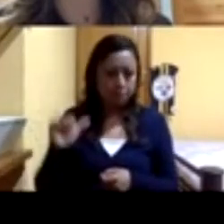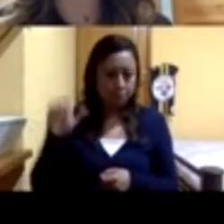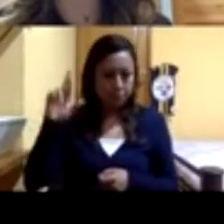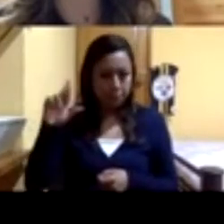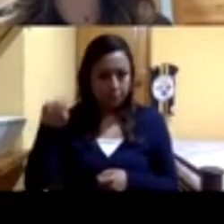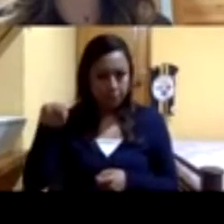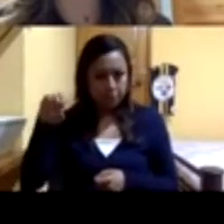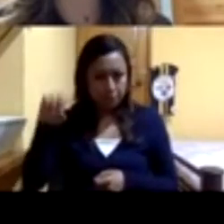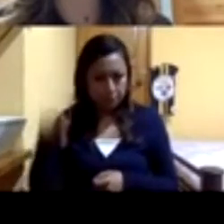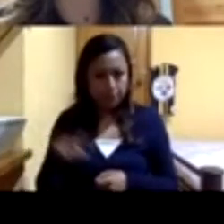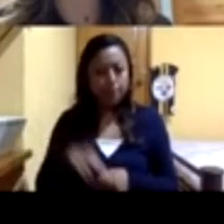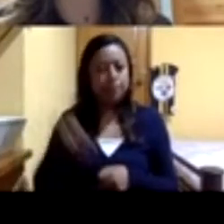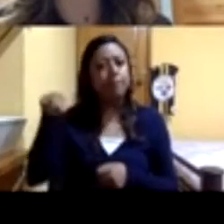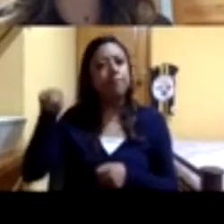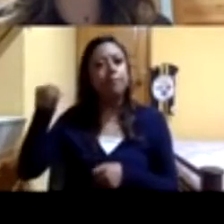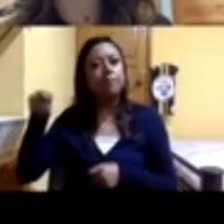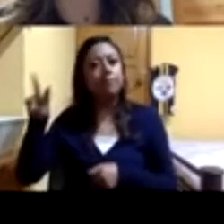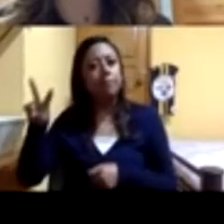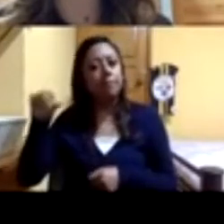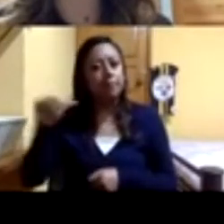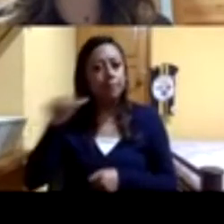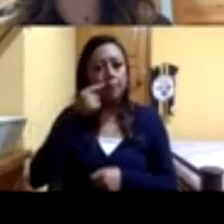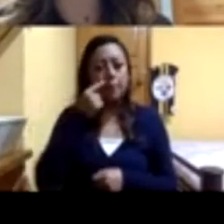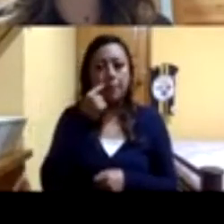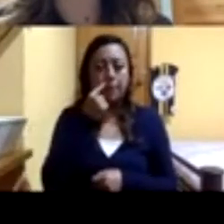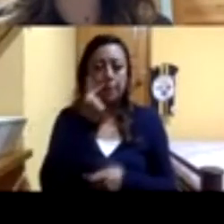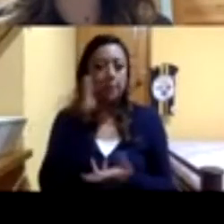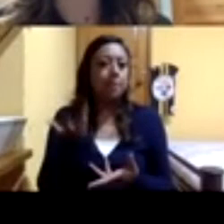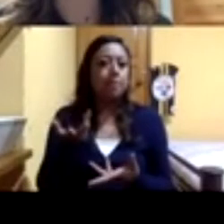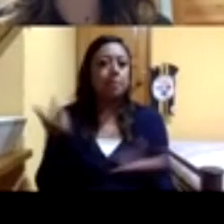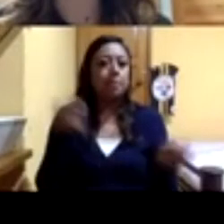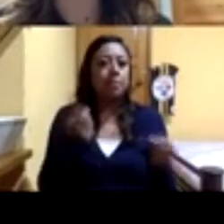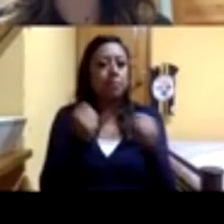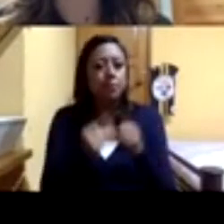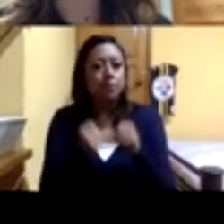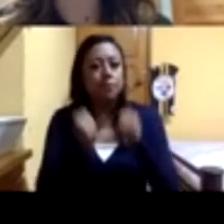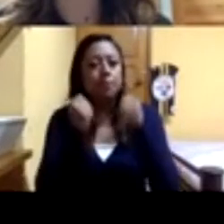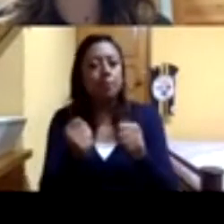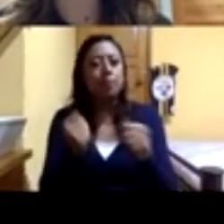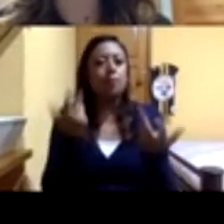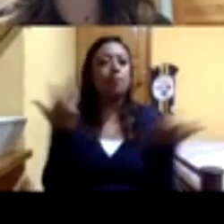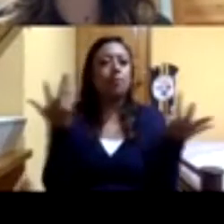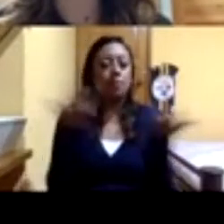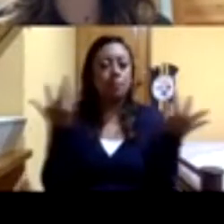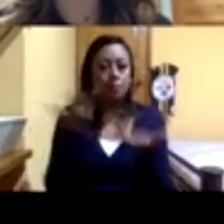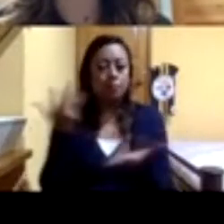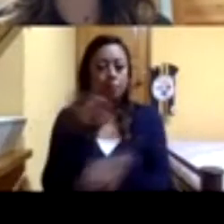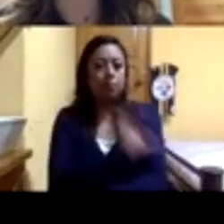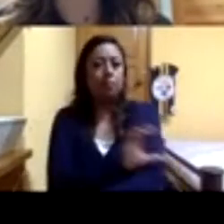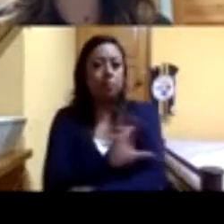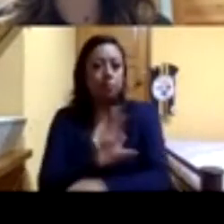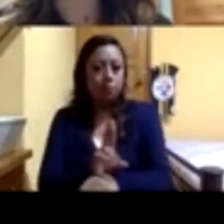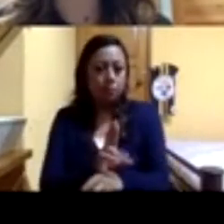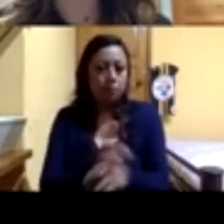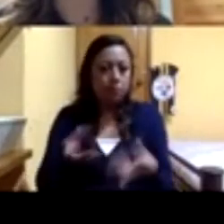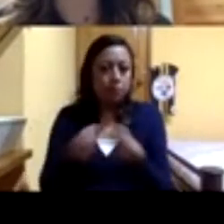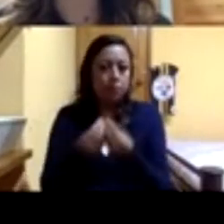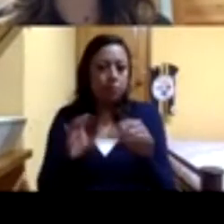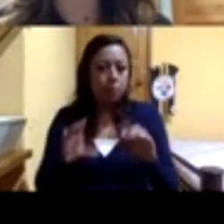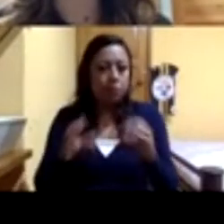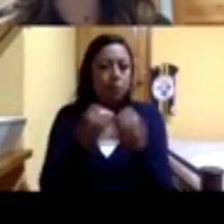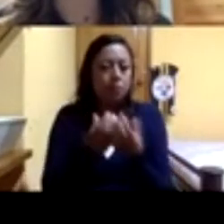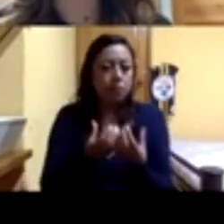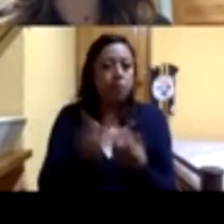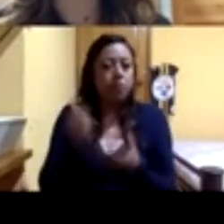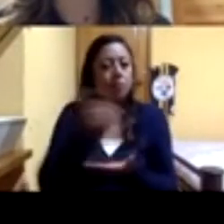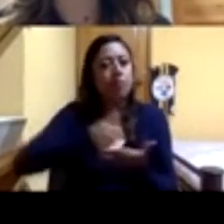permanente para poder fortalecer estas acciones de coordinación entre el Congreso Capitalino y el Instituto,